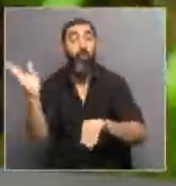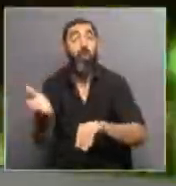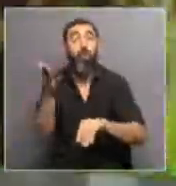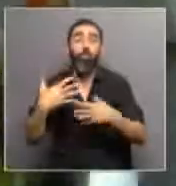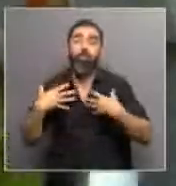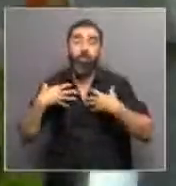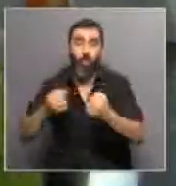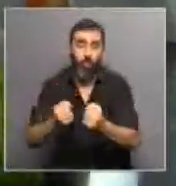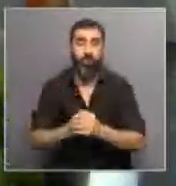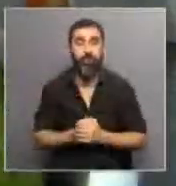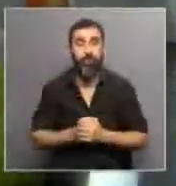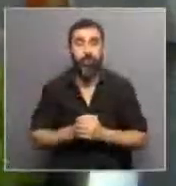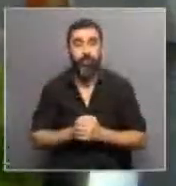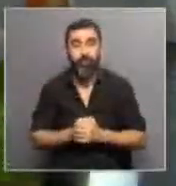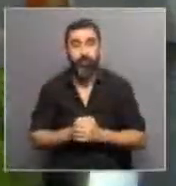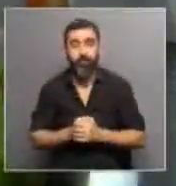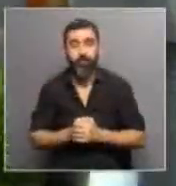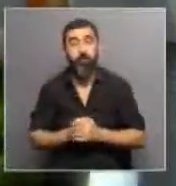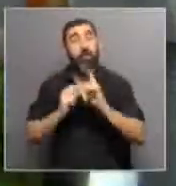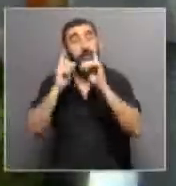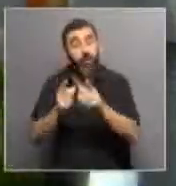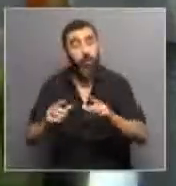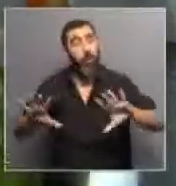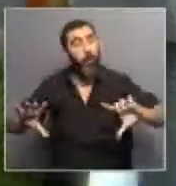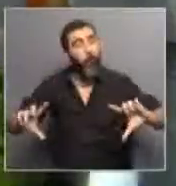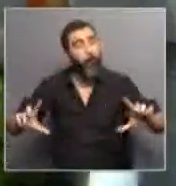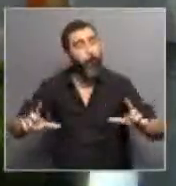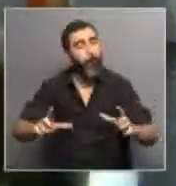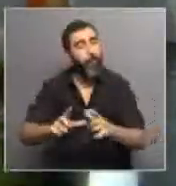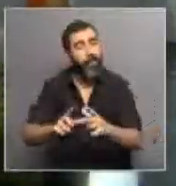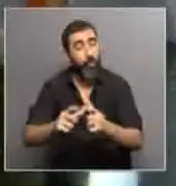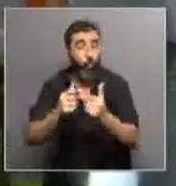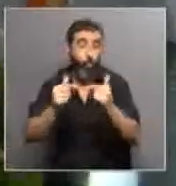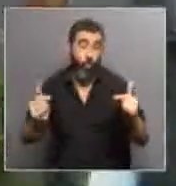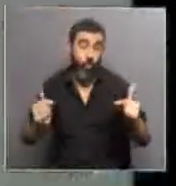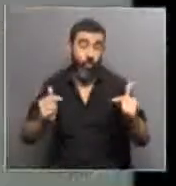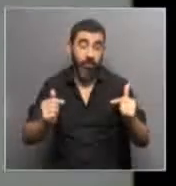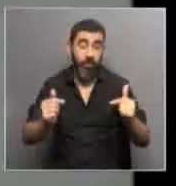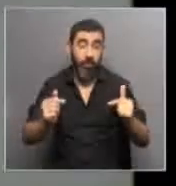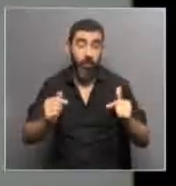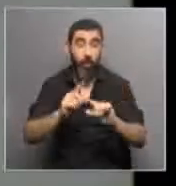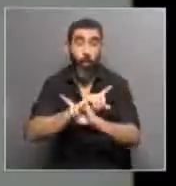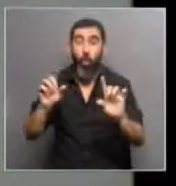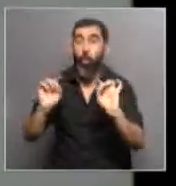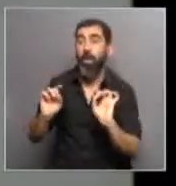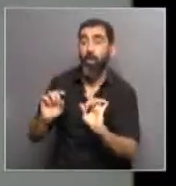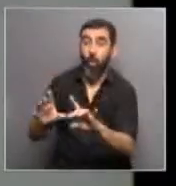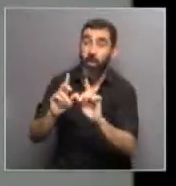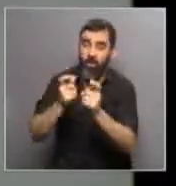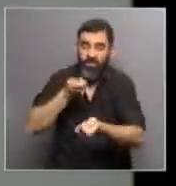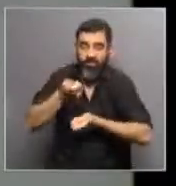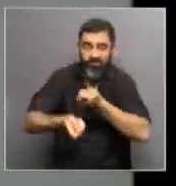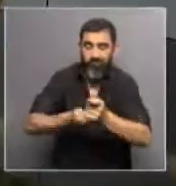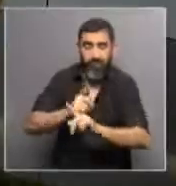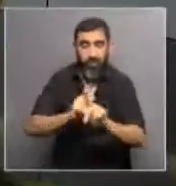saludable. Y para, entre otras cosas, para reducir la cantidad de elementos, como decía, sintéticos o minerales que se le implantan y